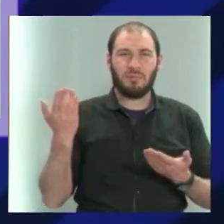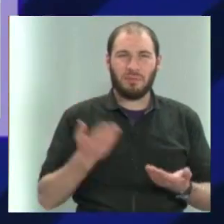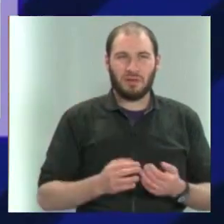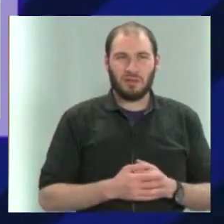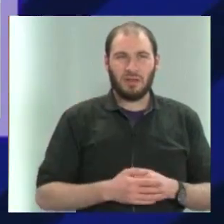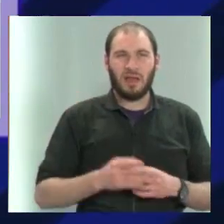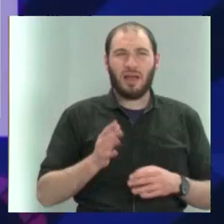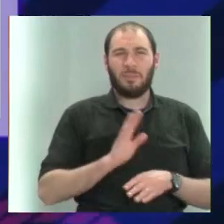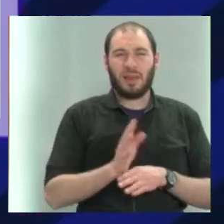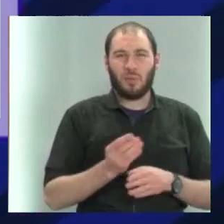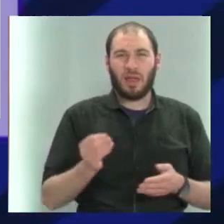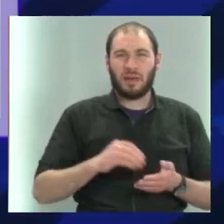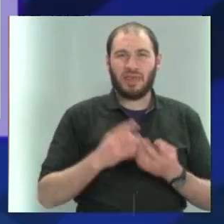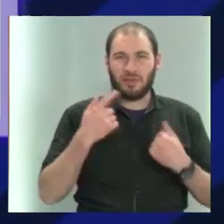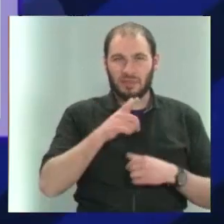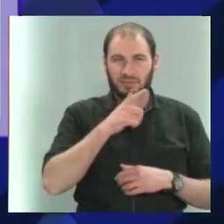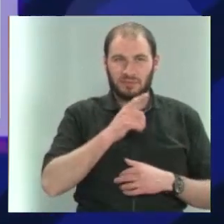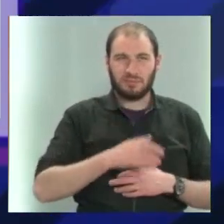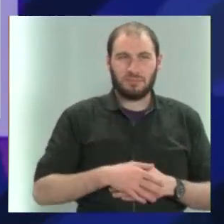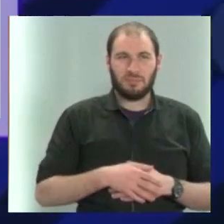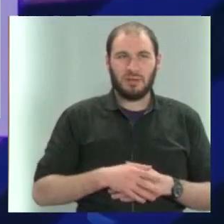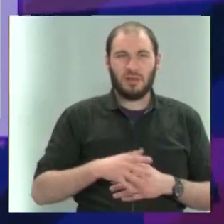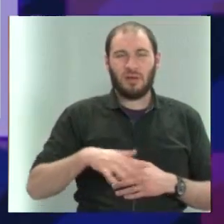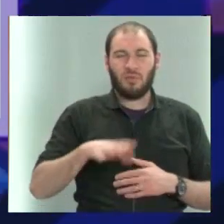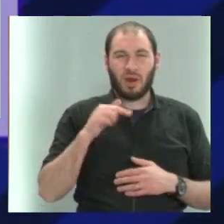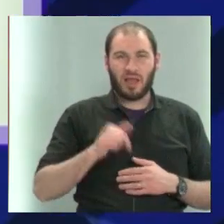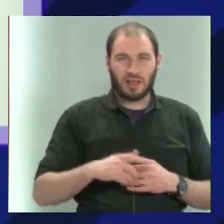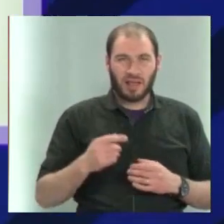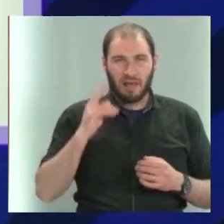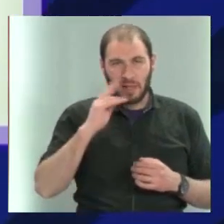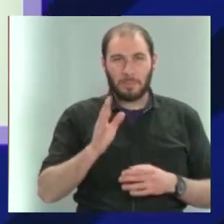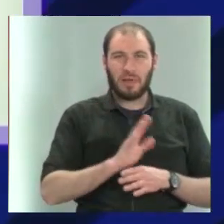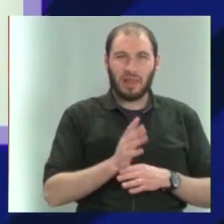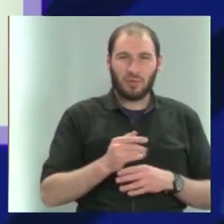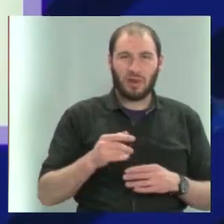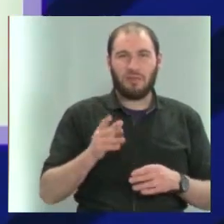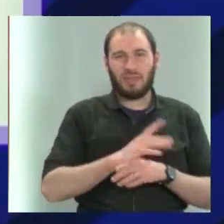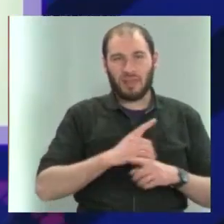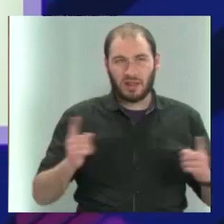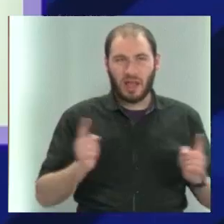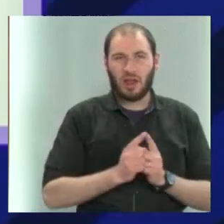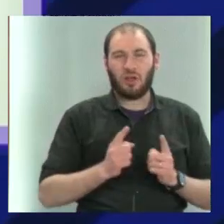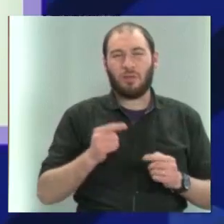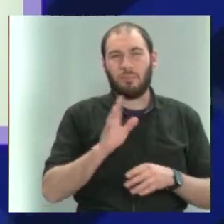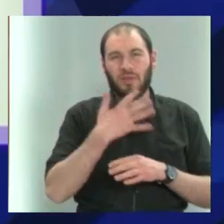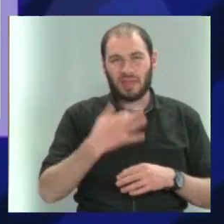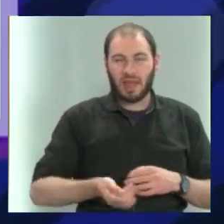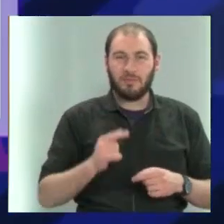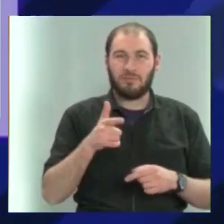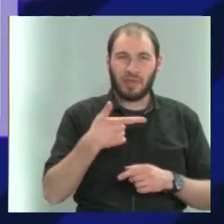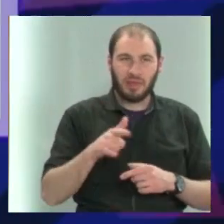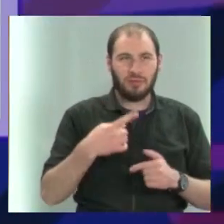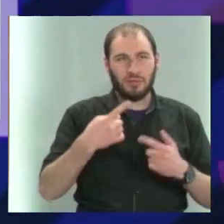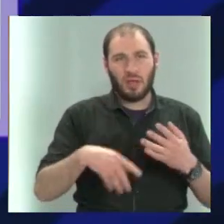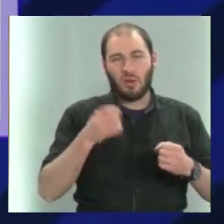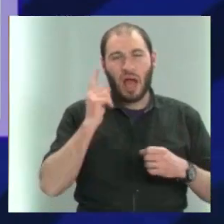Bienvenidos a un de película más del Distintos Parecidos, un espacio donde vamos a ver películas, cortometrajes, documentales, videoclips y cualquier